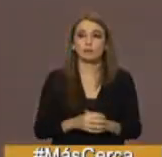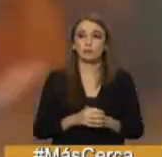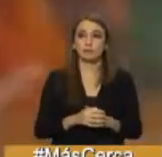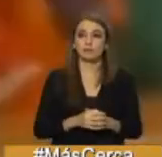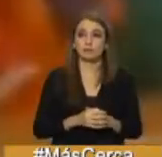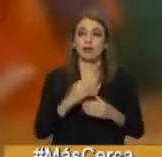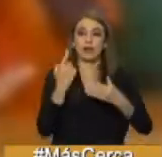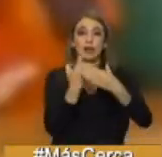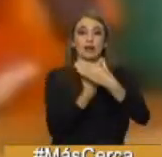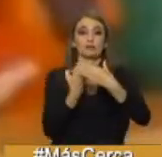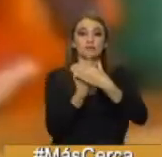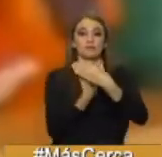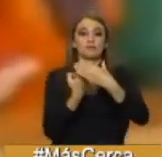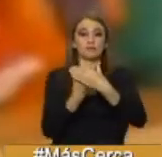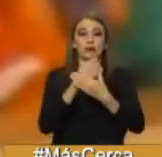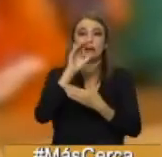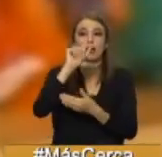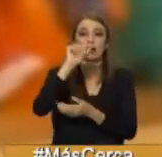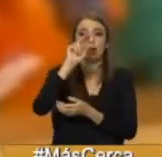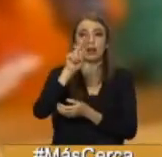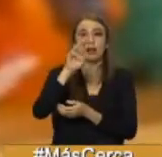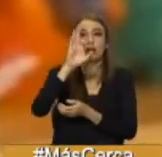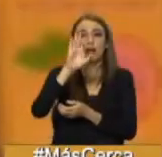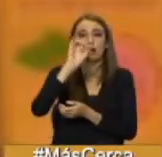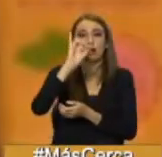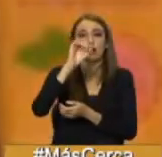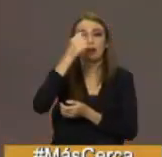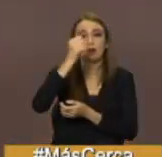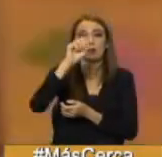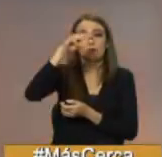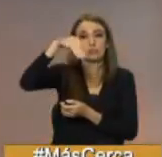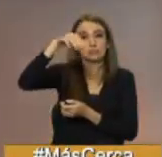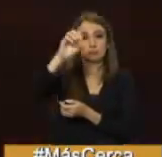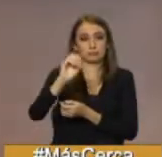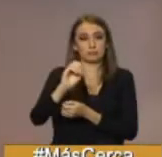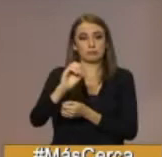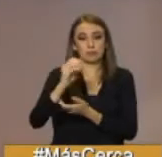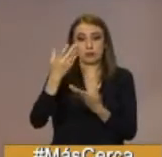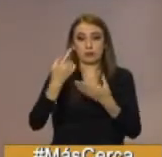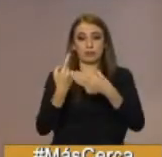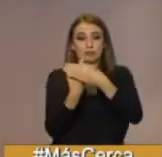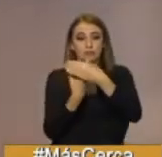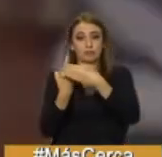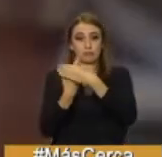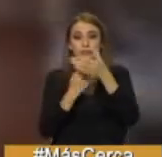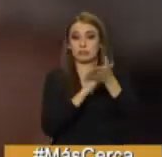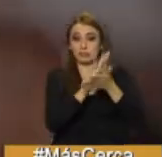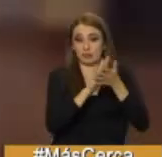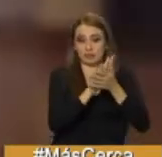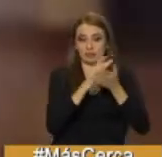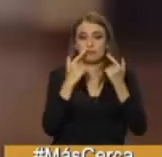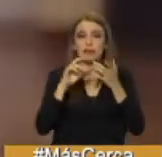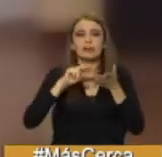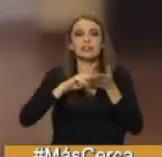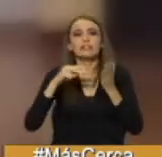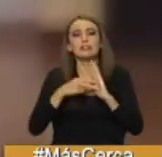El autismo es una enfermedad neurológica que se caracteriza por la poca interacción que quien la padece muestra hacia los